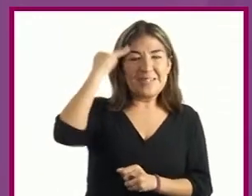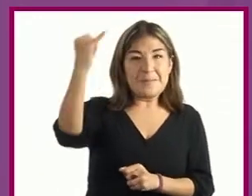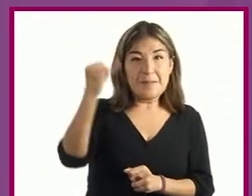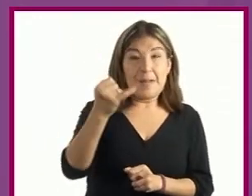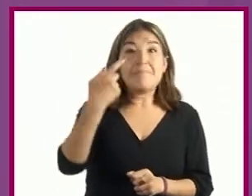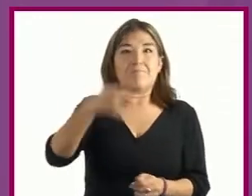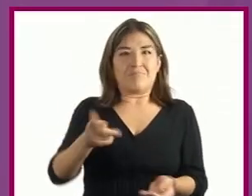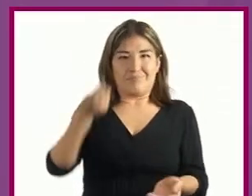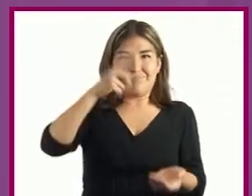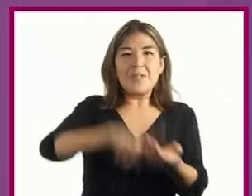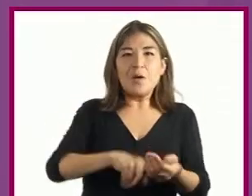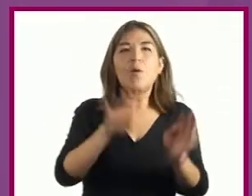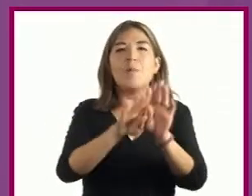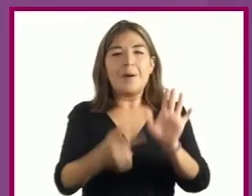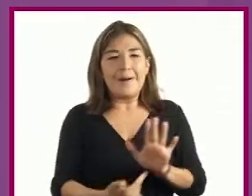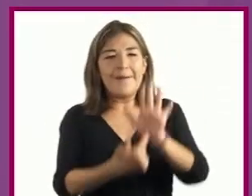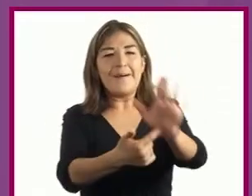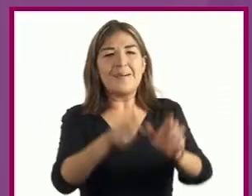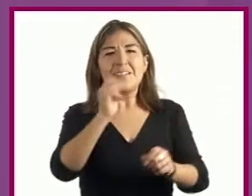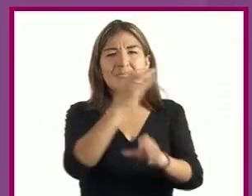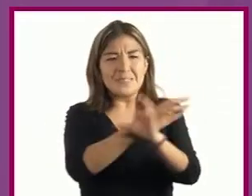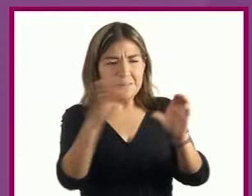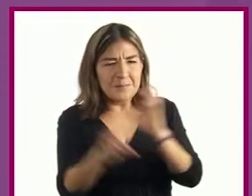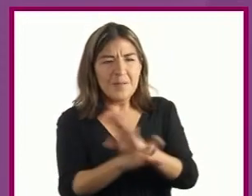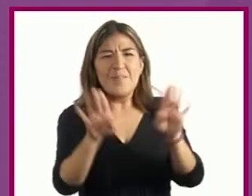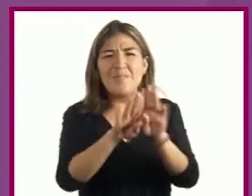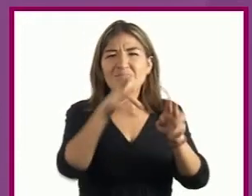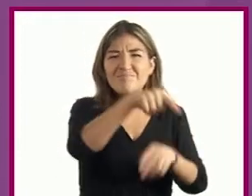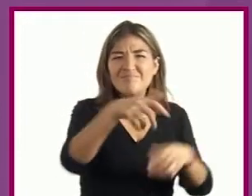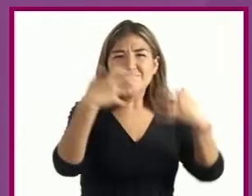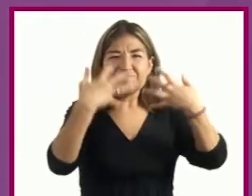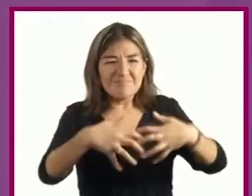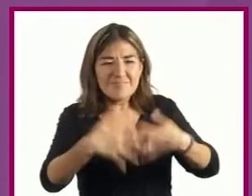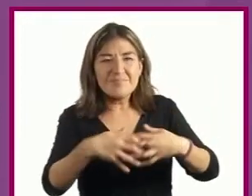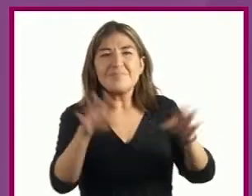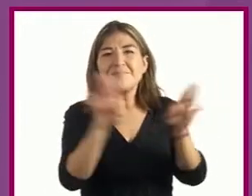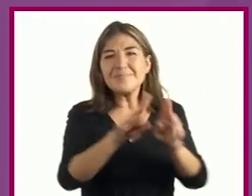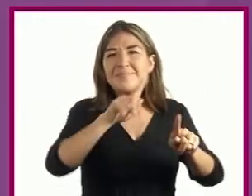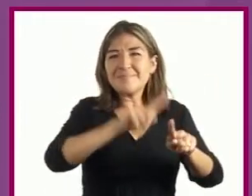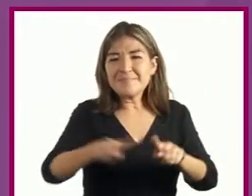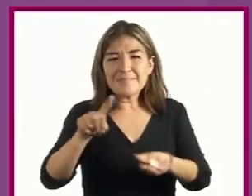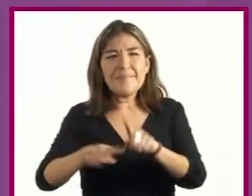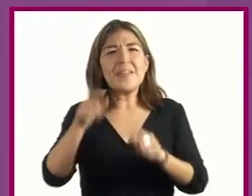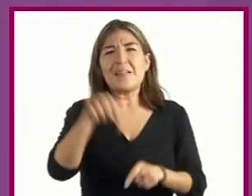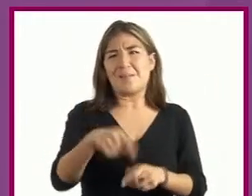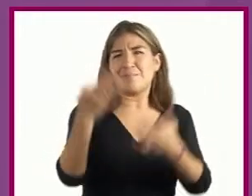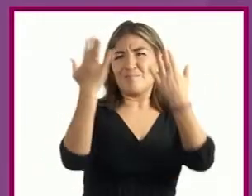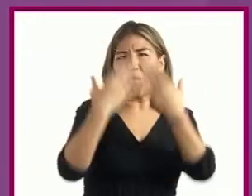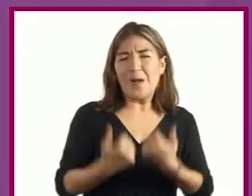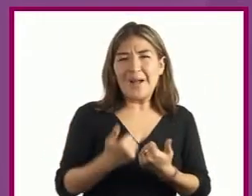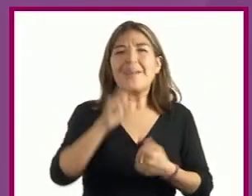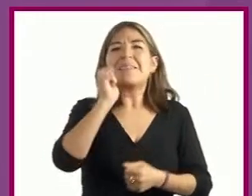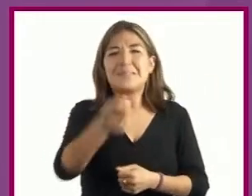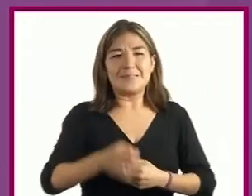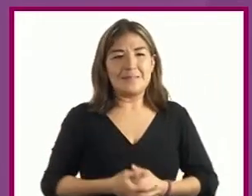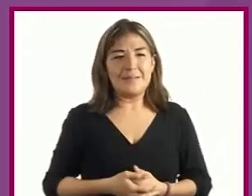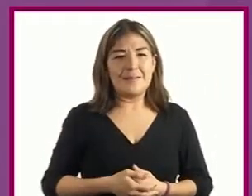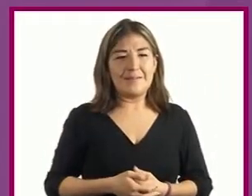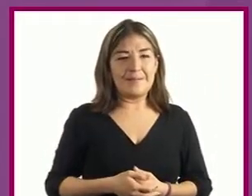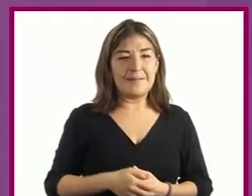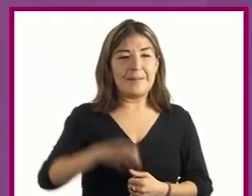sí aspectos que reflejan objetos mecanizados o situaciones que parecen inverosímiles, como en